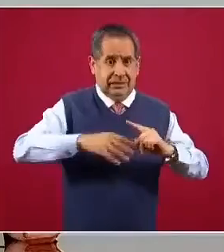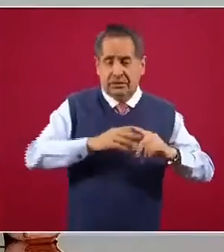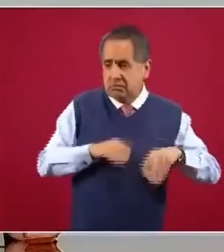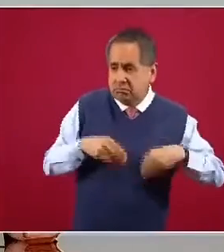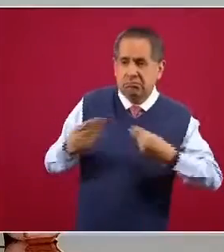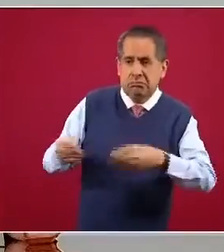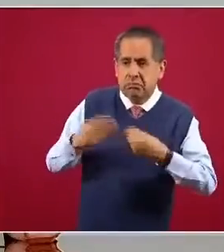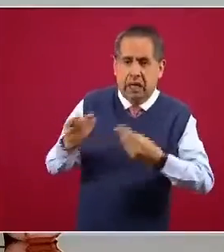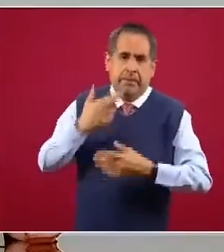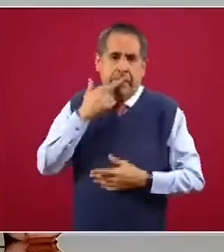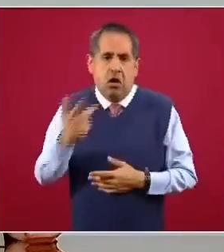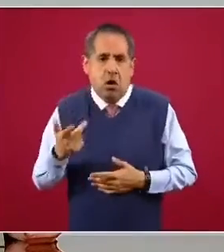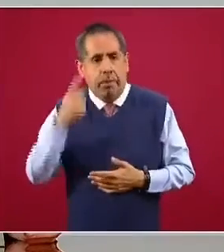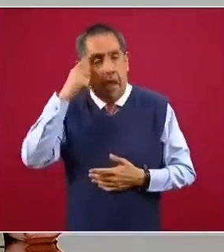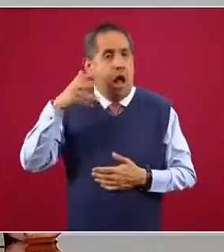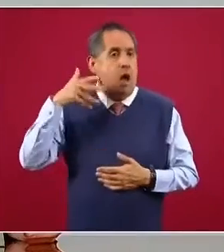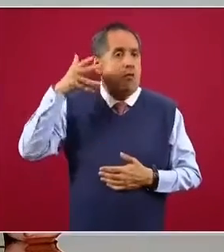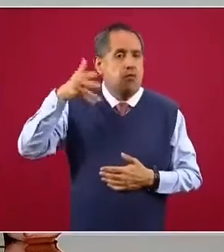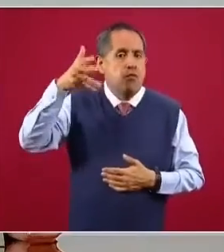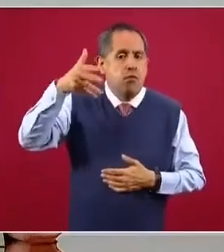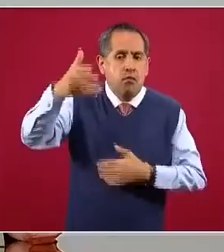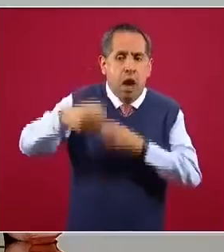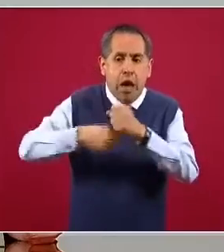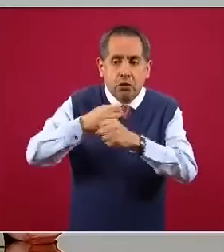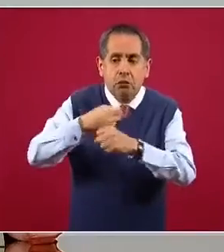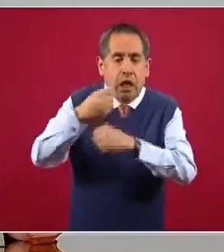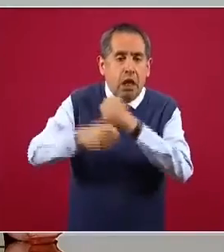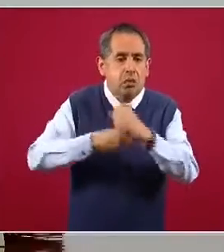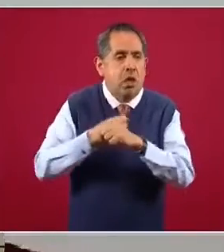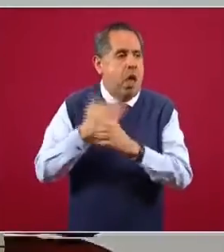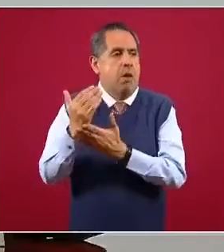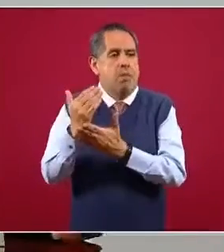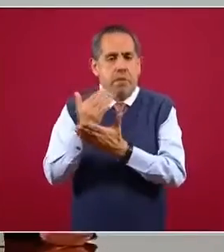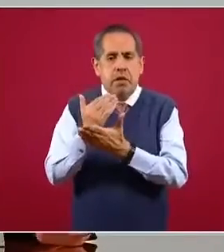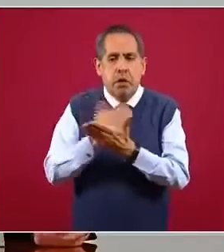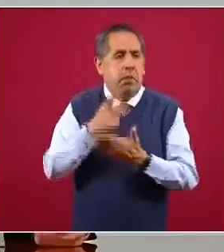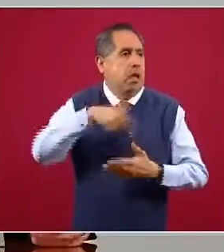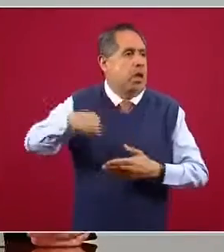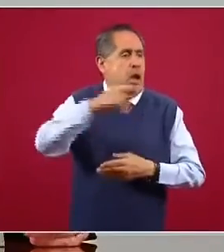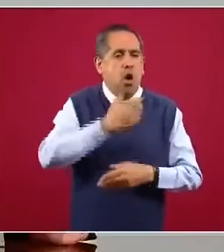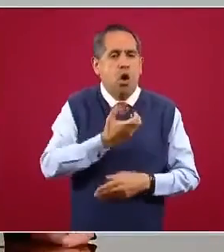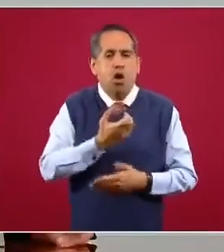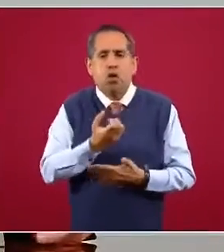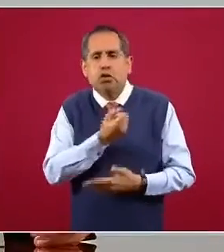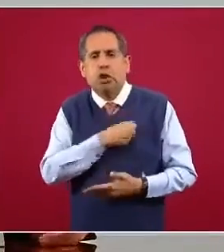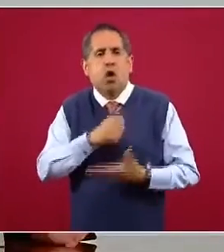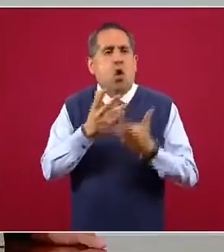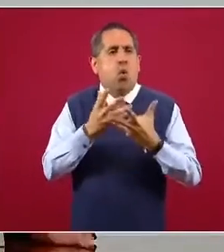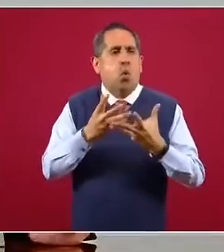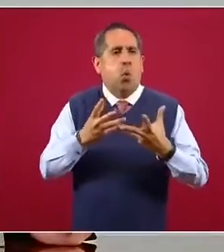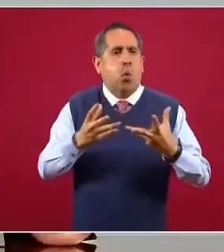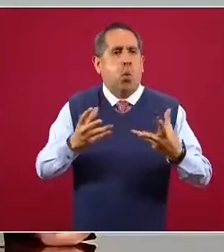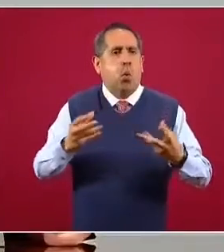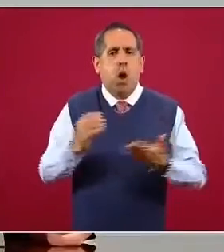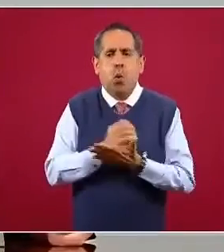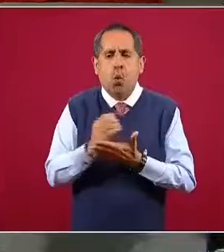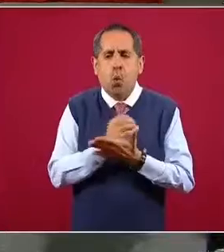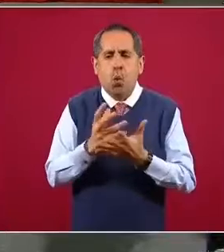agroalimentario para poder en los próximos años ir disminuyendo, ir curando a este país de estas enfermedades